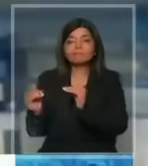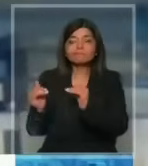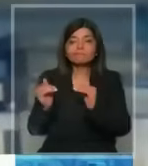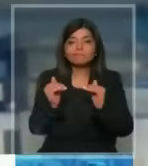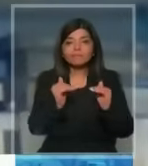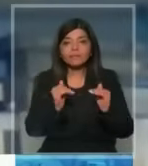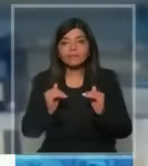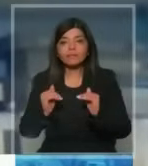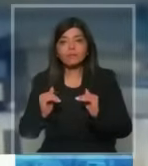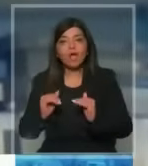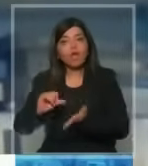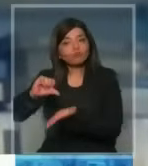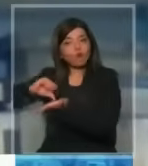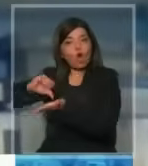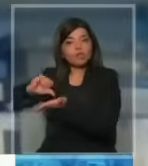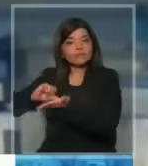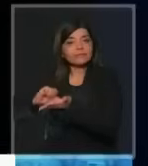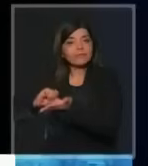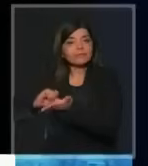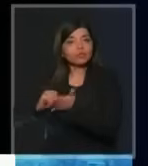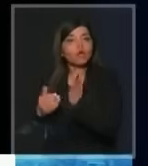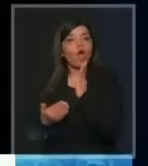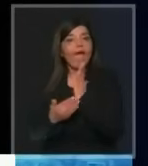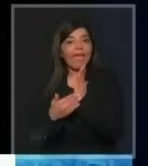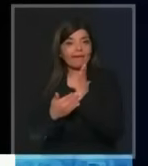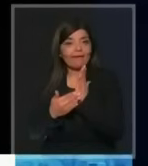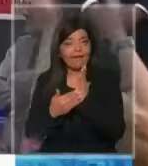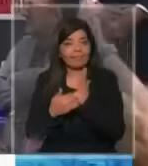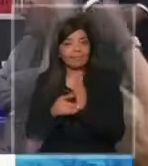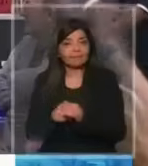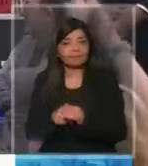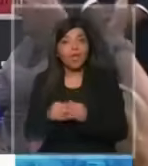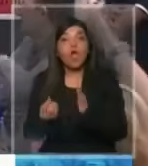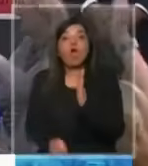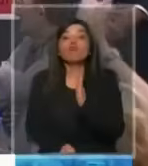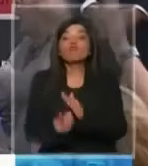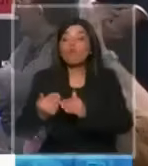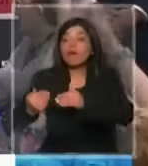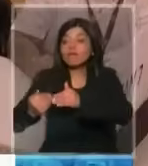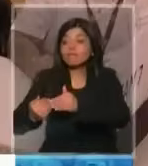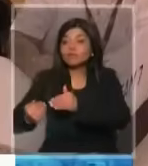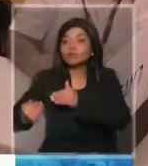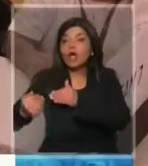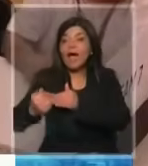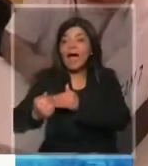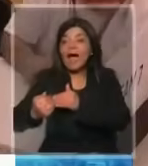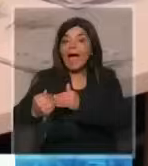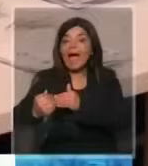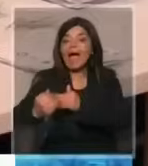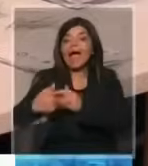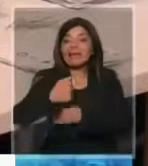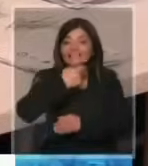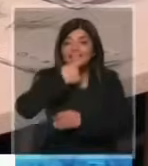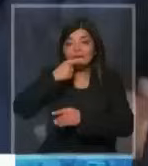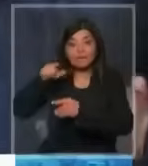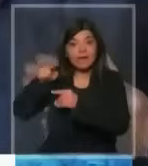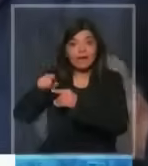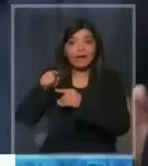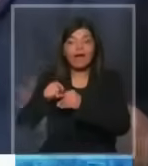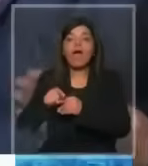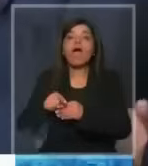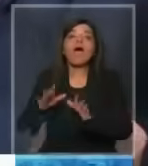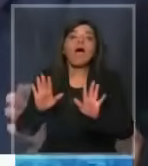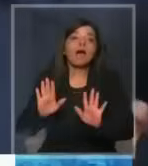más centrista dentro de lo que es la izquierda. Inicia una nueva era laborista en Reino Unido con un aplastante triunfo.